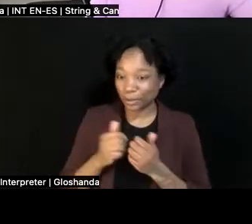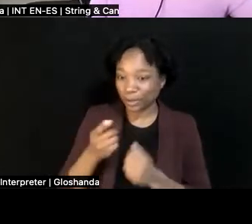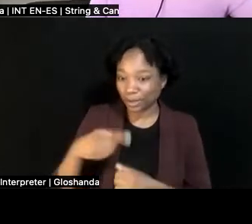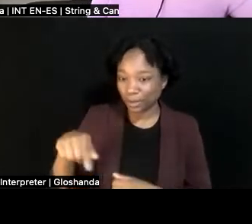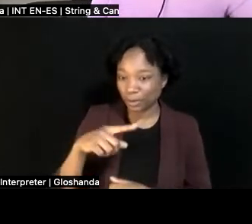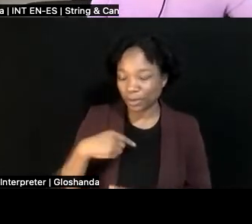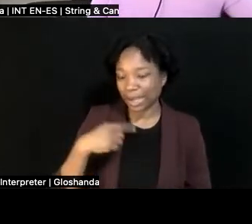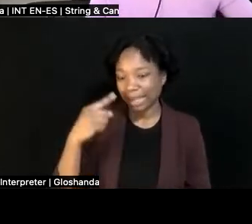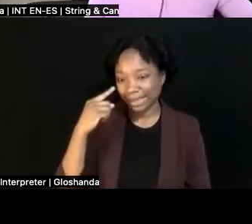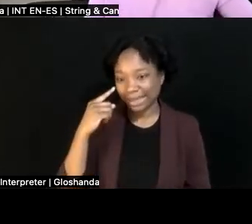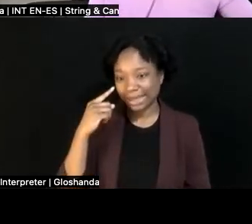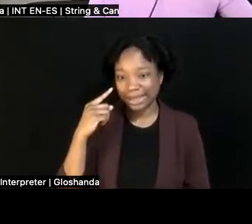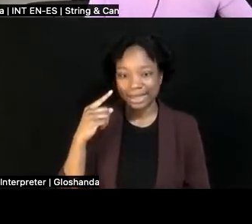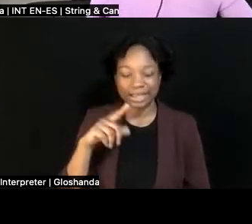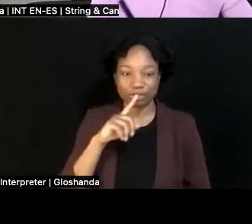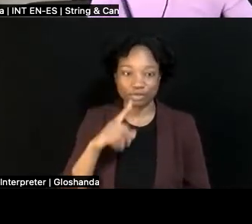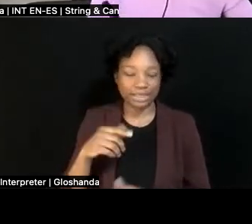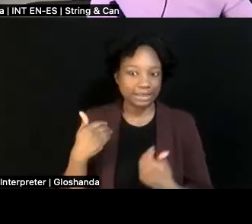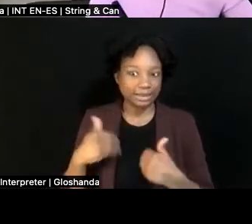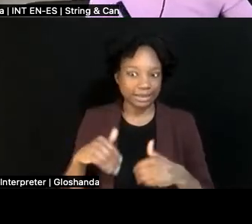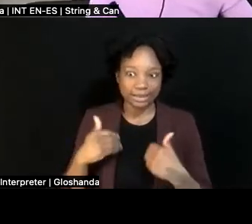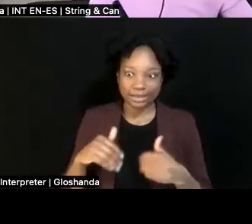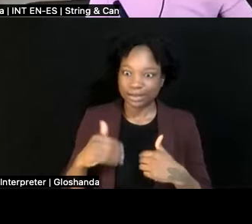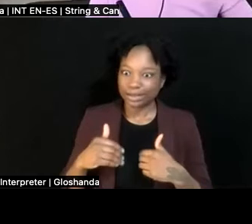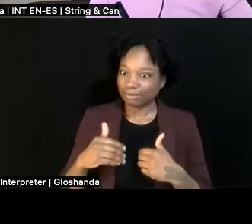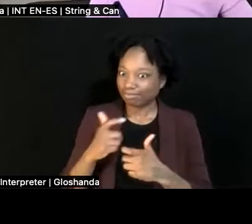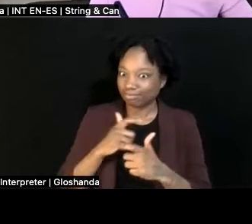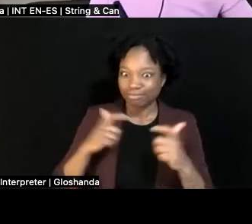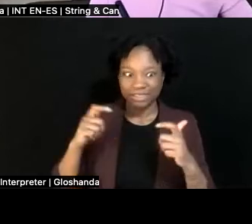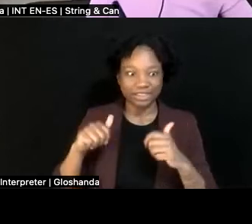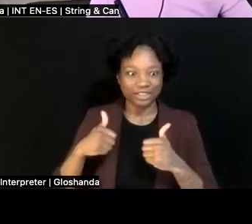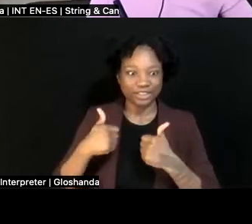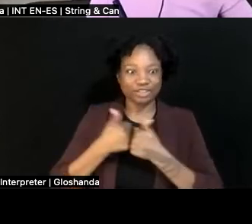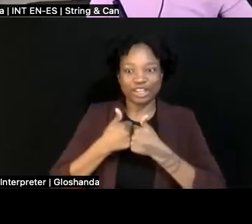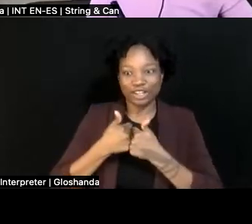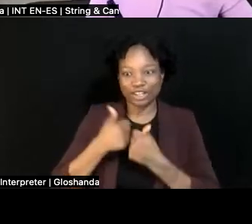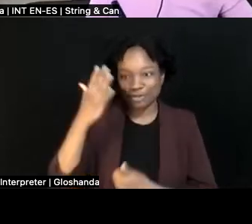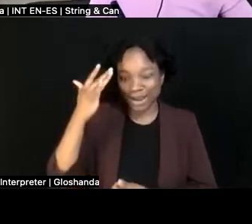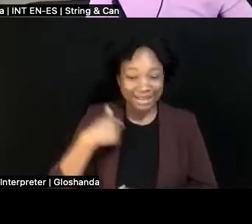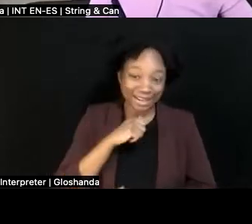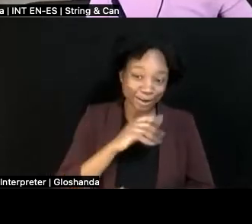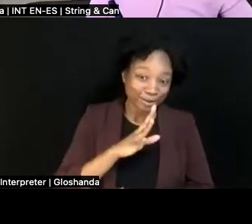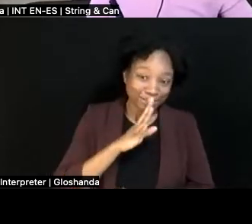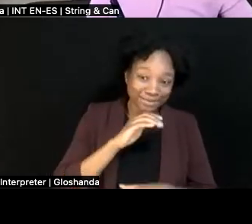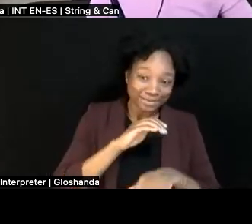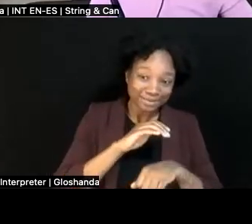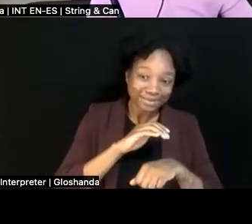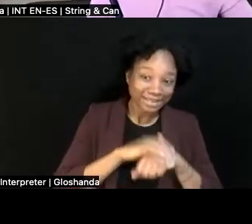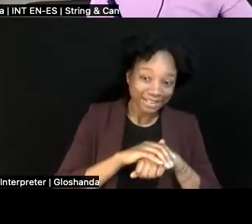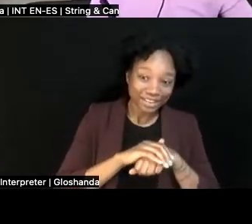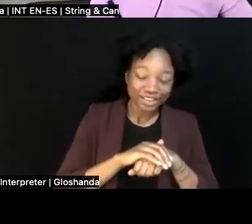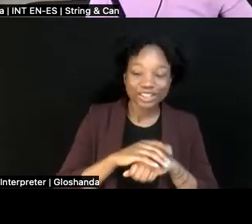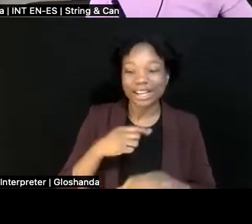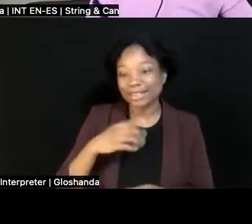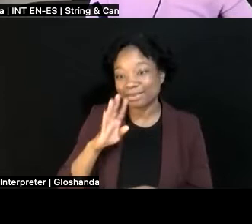es un desafío muy grande porque yo no hablo inglés. Hablo un poquito